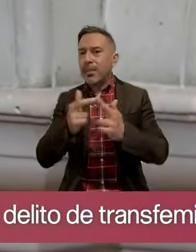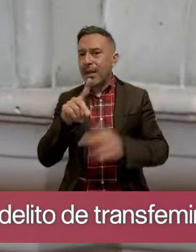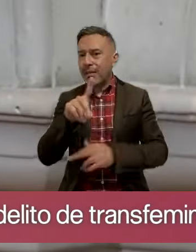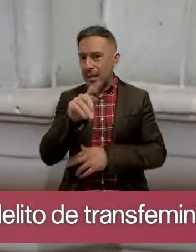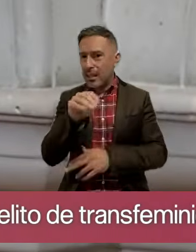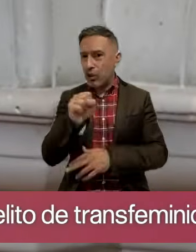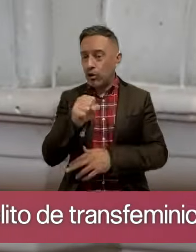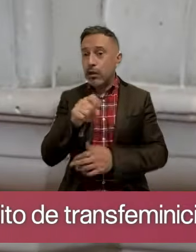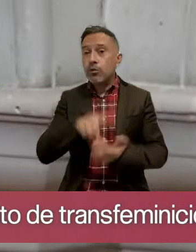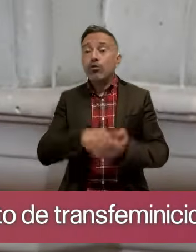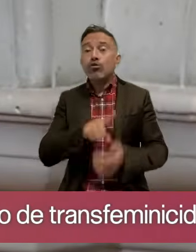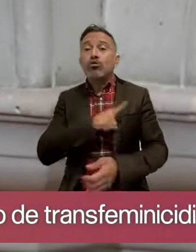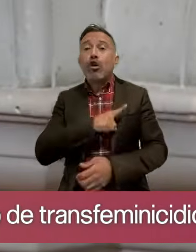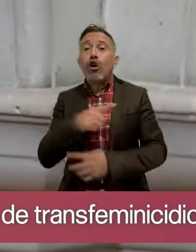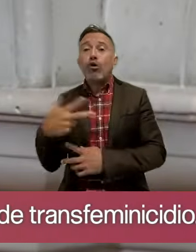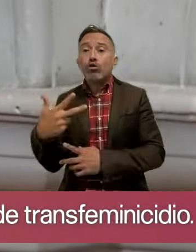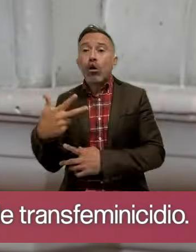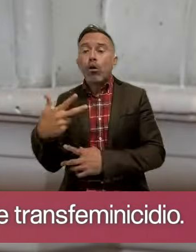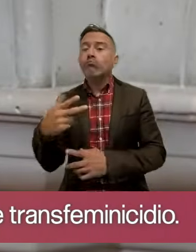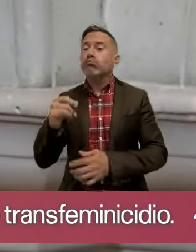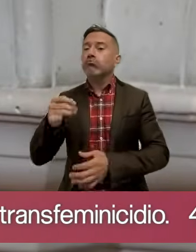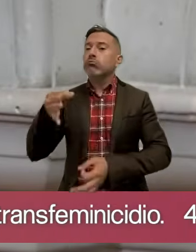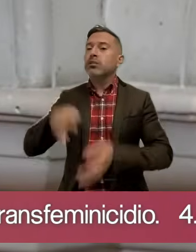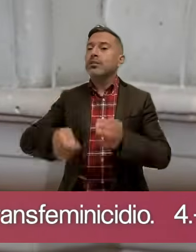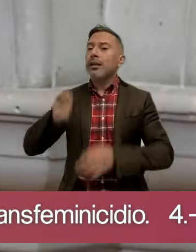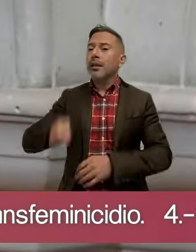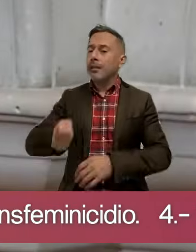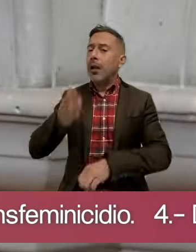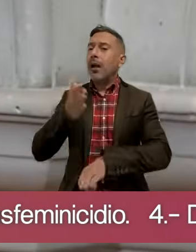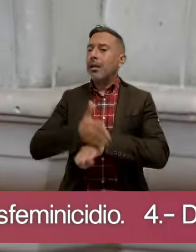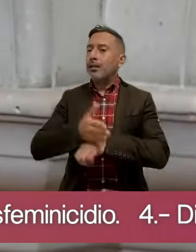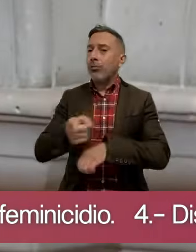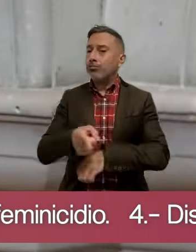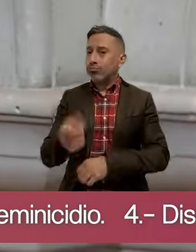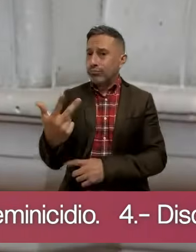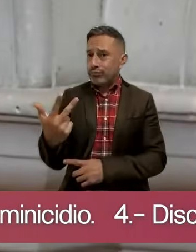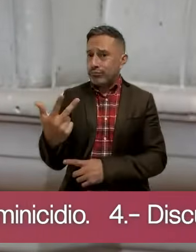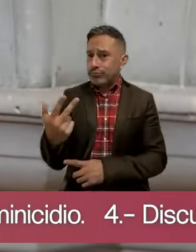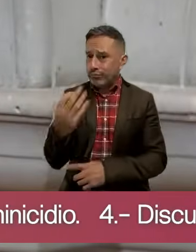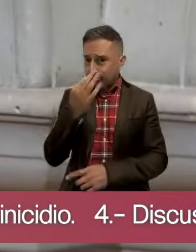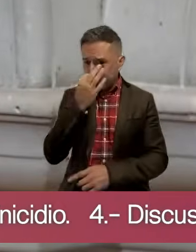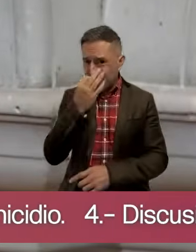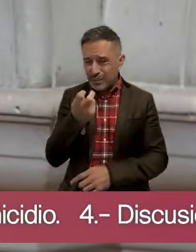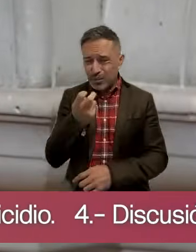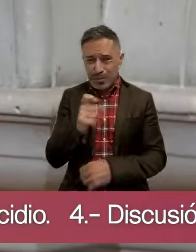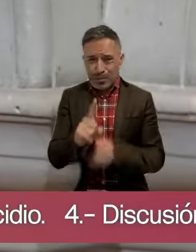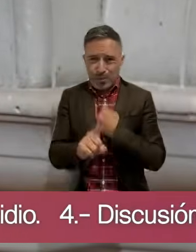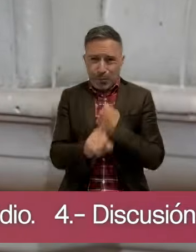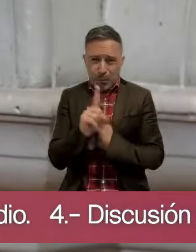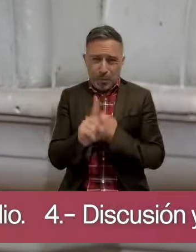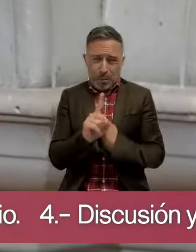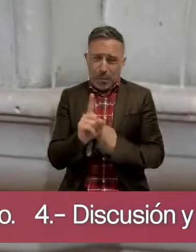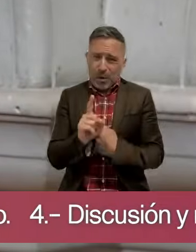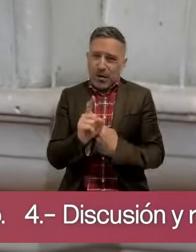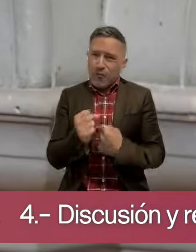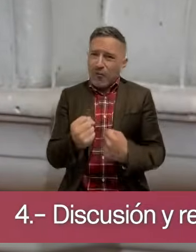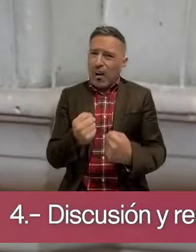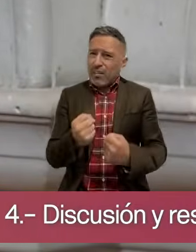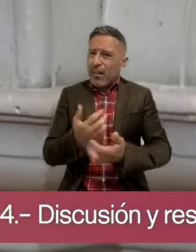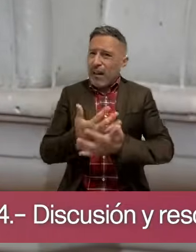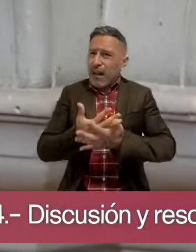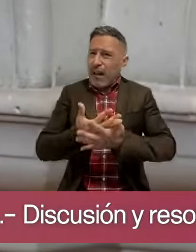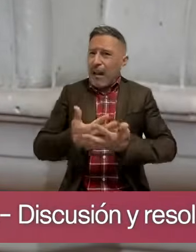8 tienen alguna sentencia. Es aquí donde el problema es de fondo. Entonces, eso